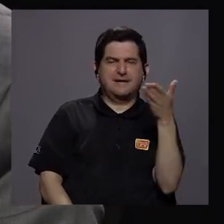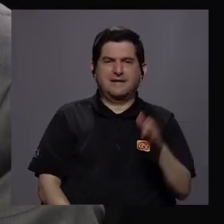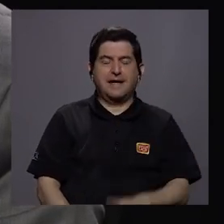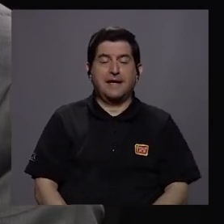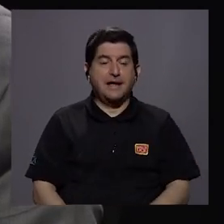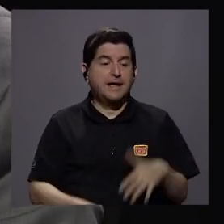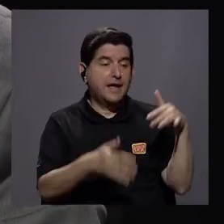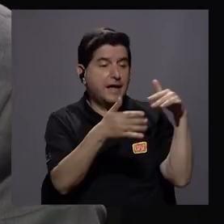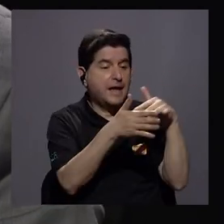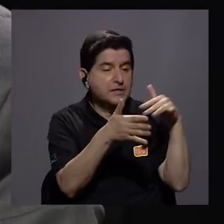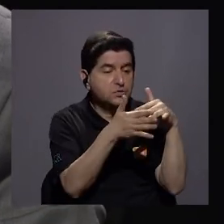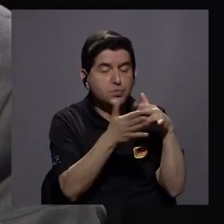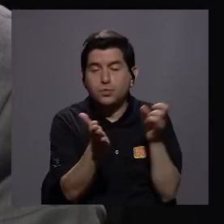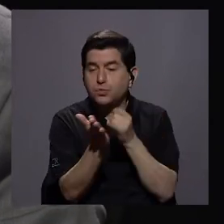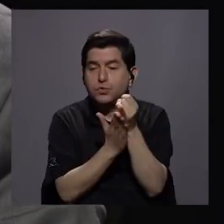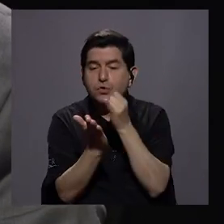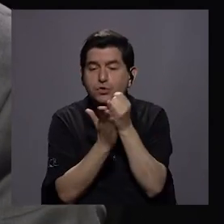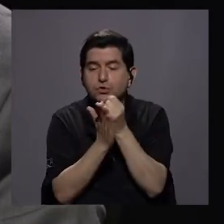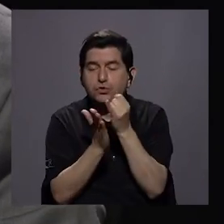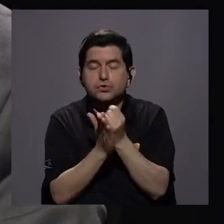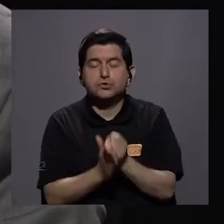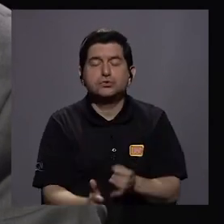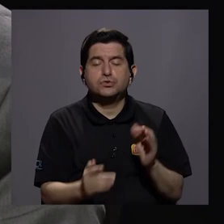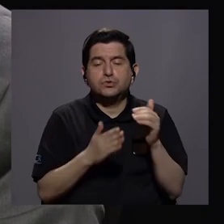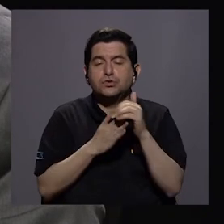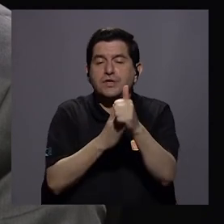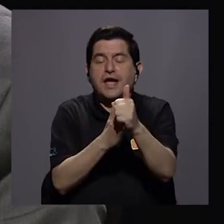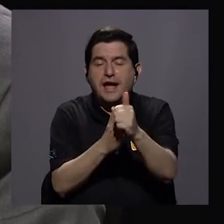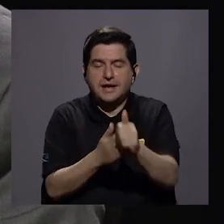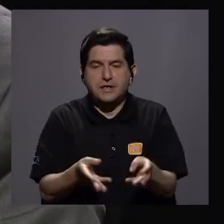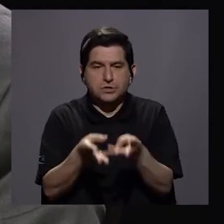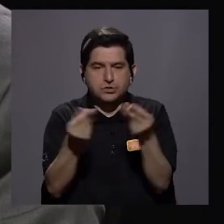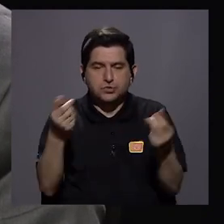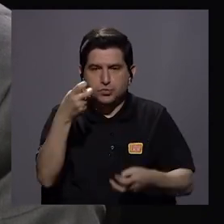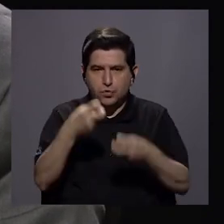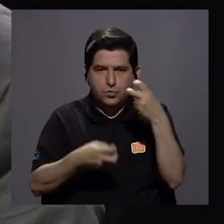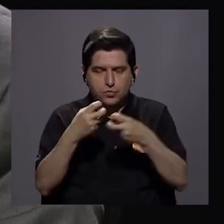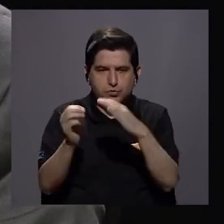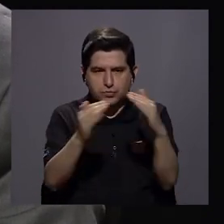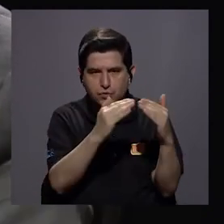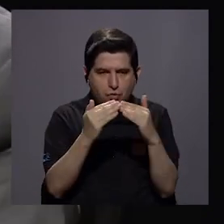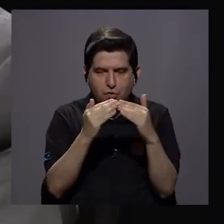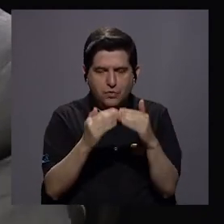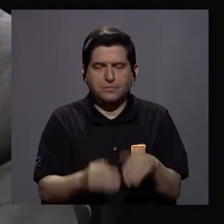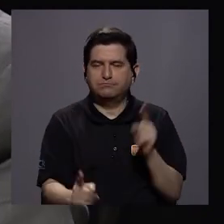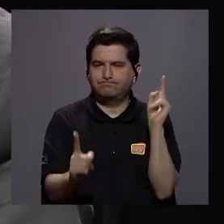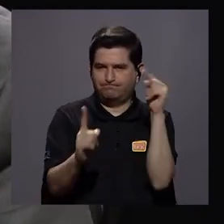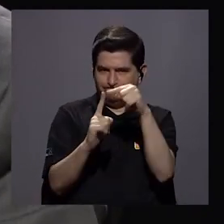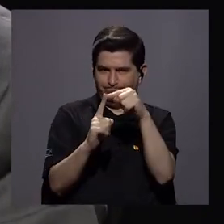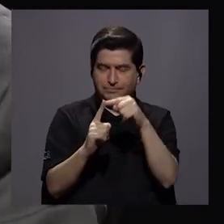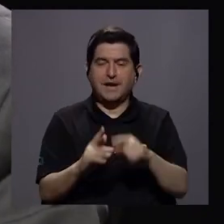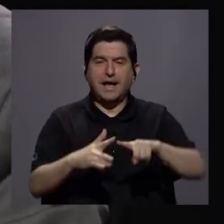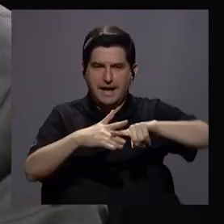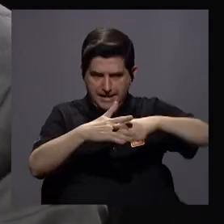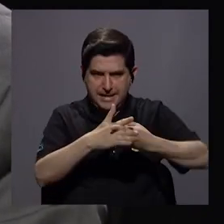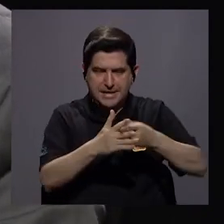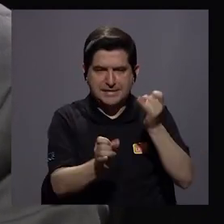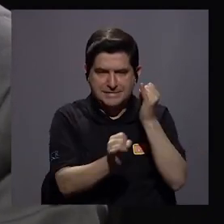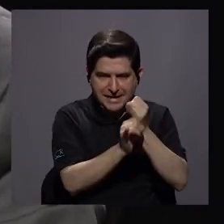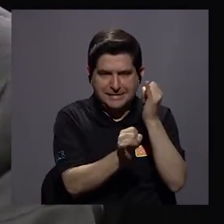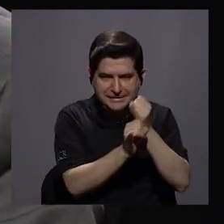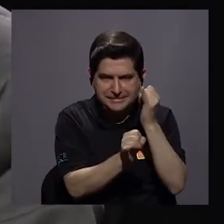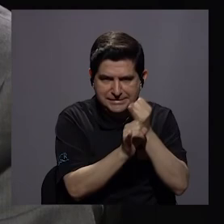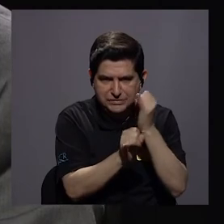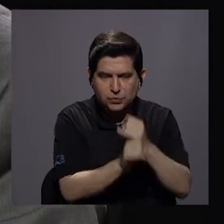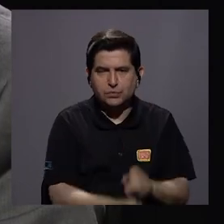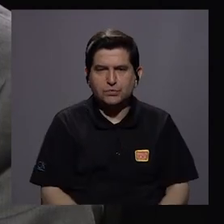los estudios y las investigaciones con el fin de darle solución a los problemas de la comunidad. Entonces, desde ahí aparece el instituto como, digamos,